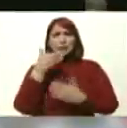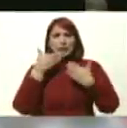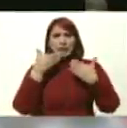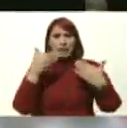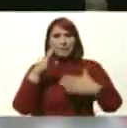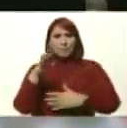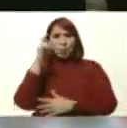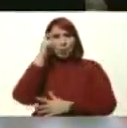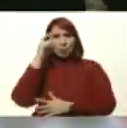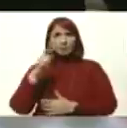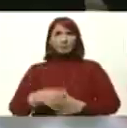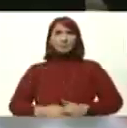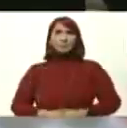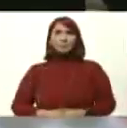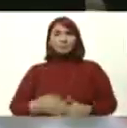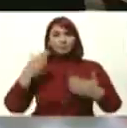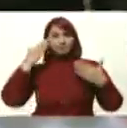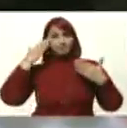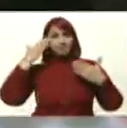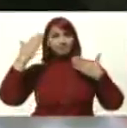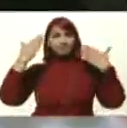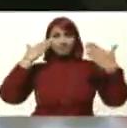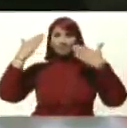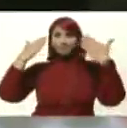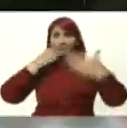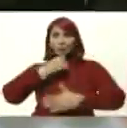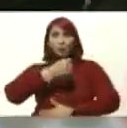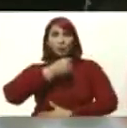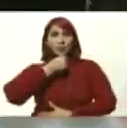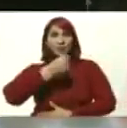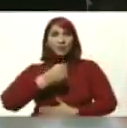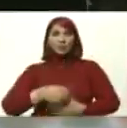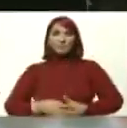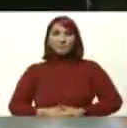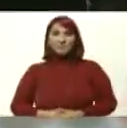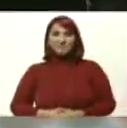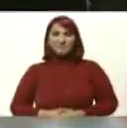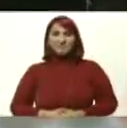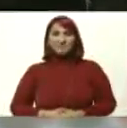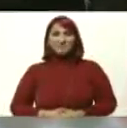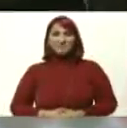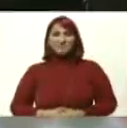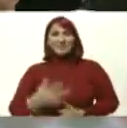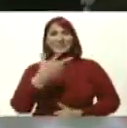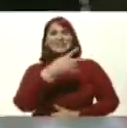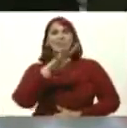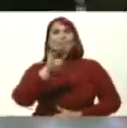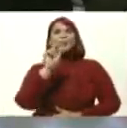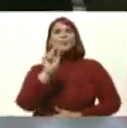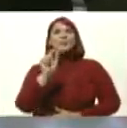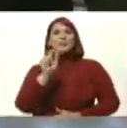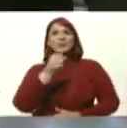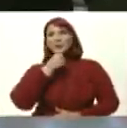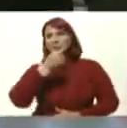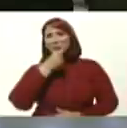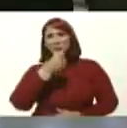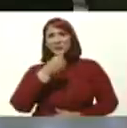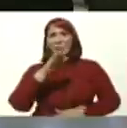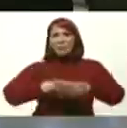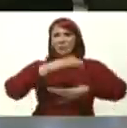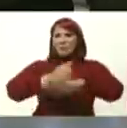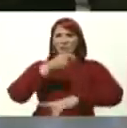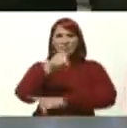Boris. Saludos al noticiero. Le quitamos 34 minutos al noticiero por tu